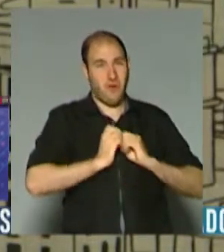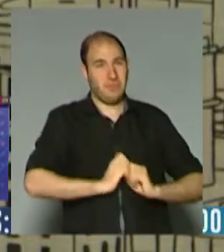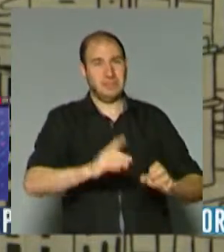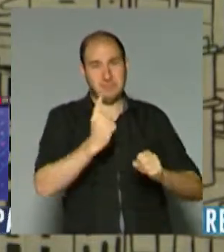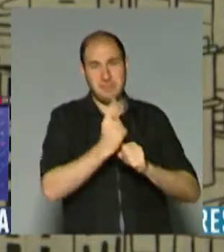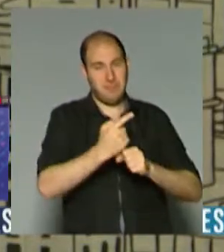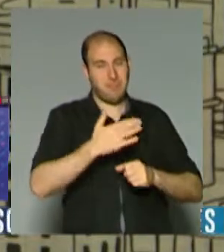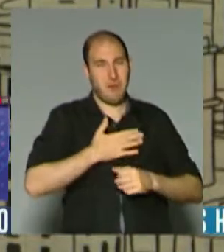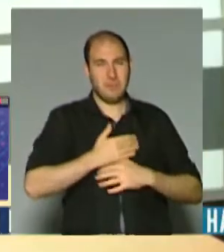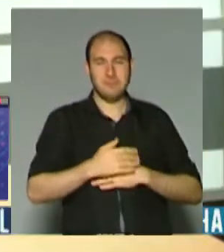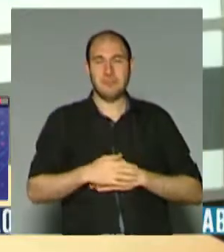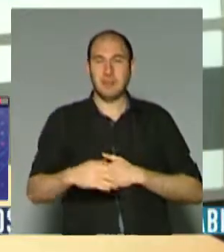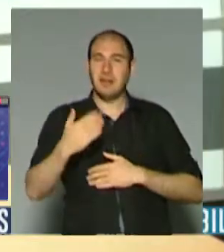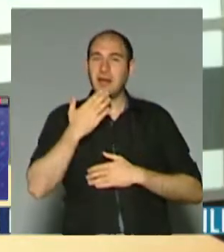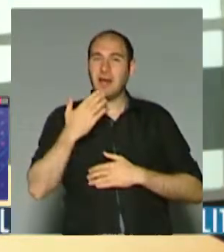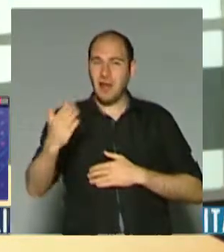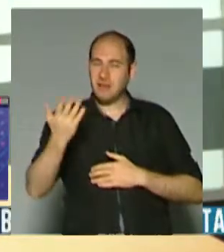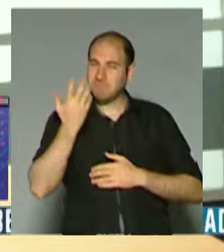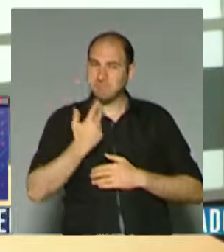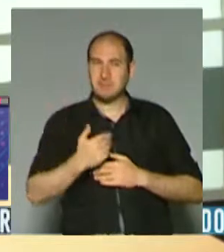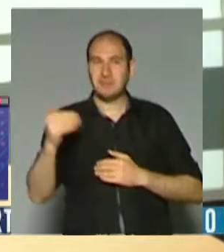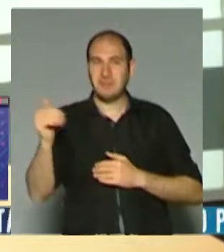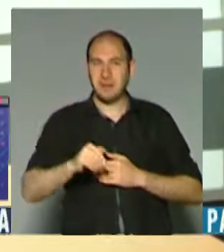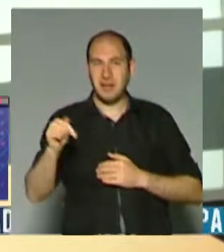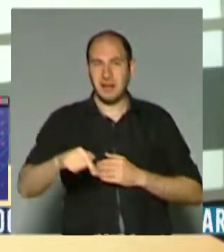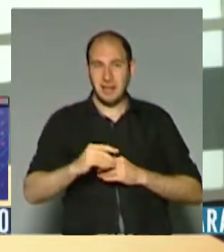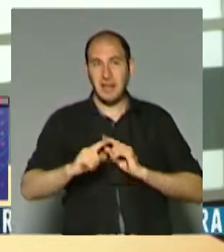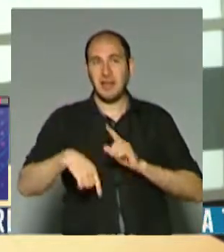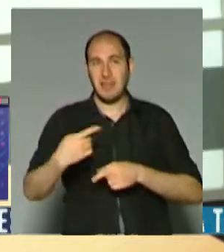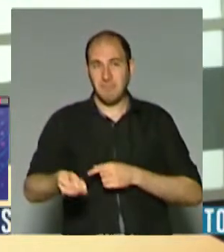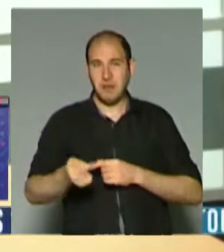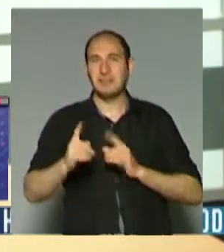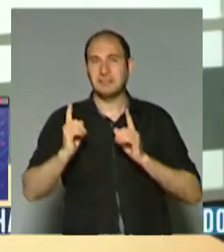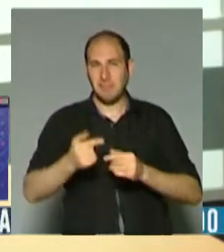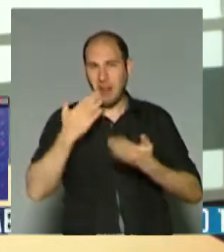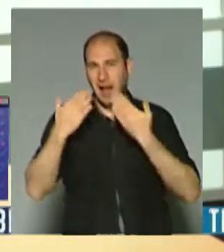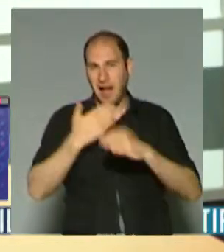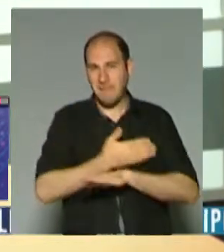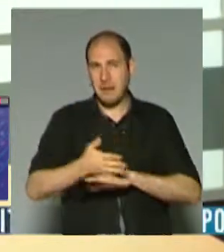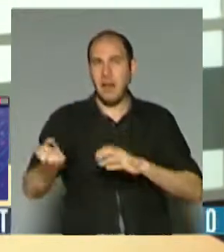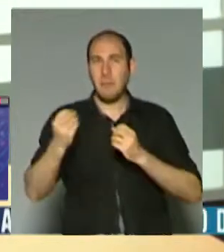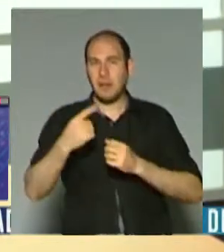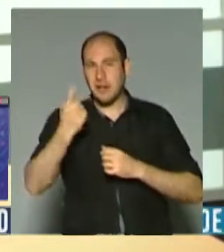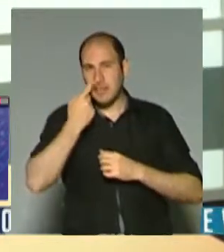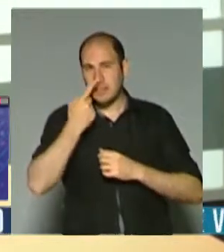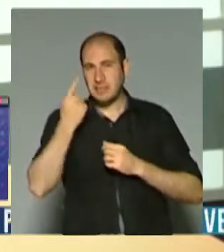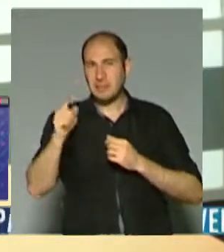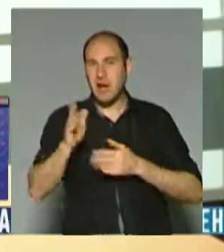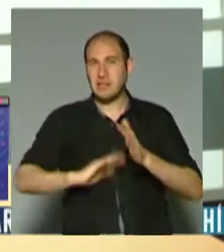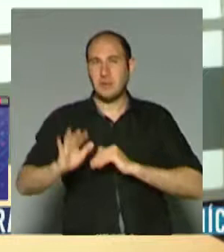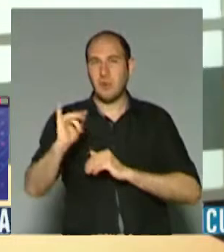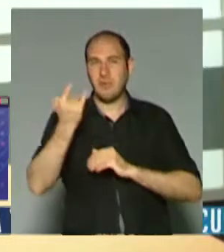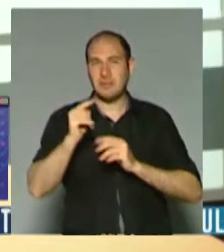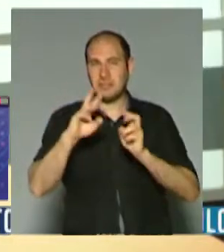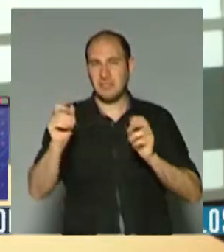cambio empieza por uno mismo. Bueno, Gabriela, un placer tenerte con nosotros y seguramente vamos a tener oportunidad de seguir hablando porque realmente es muy interesante también lo que hacen en la